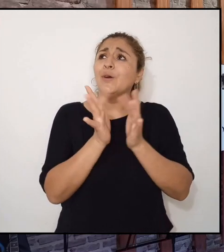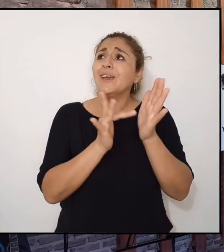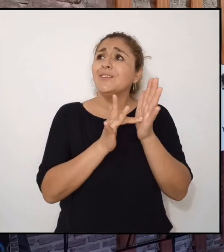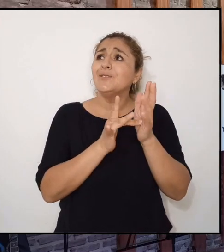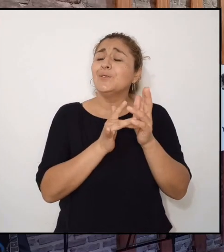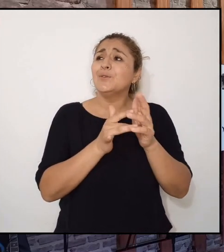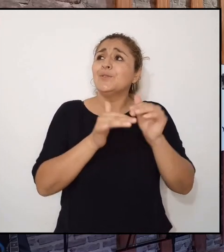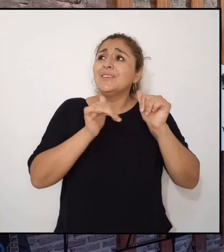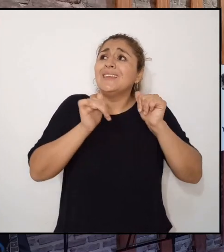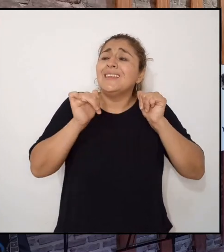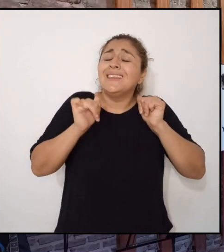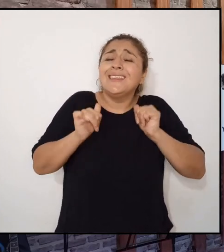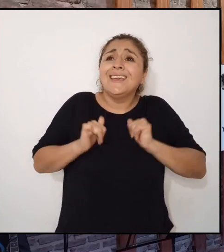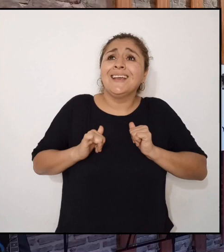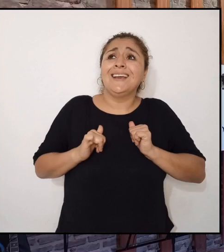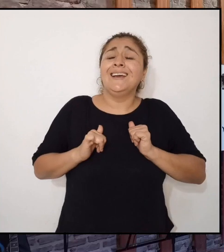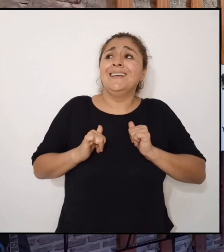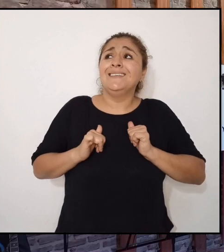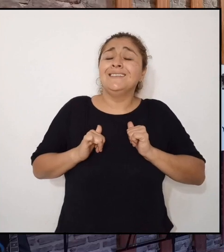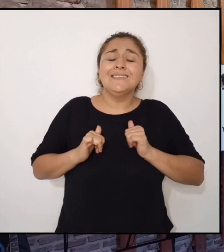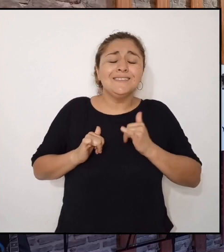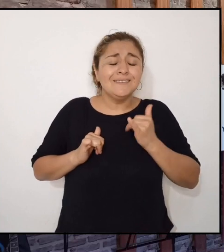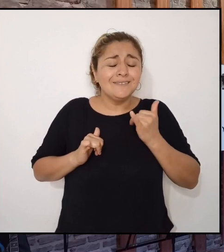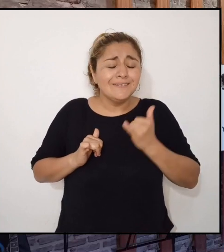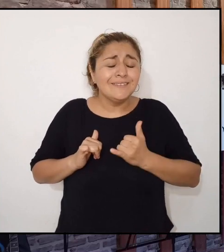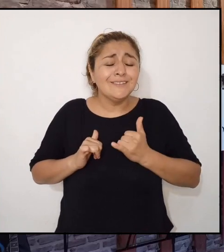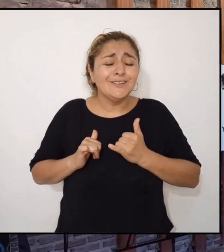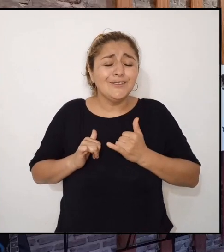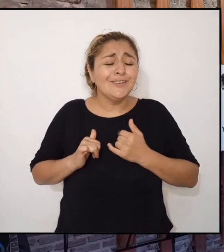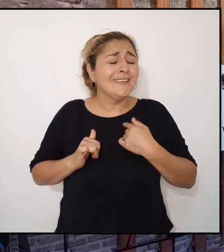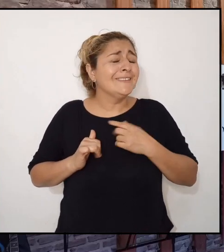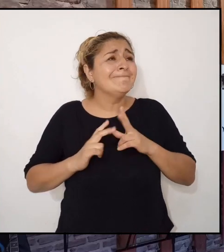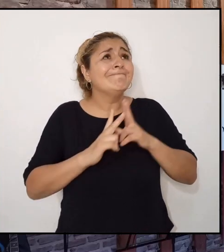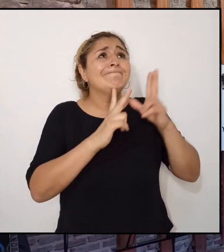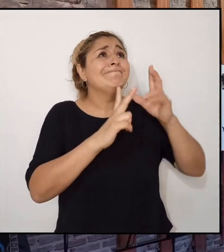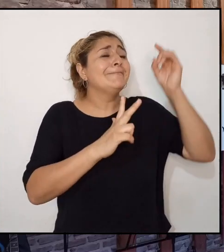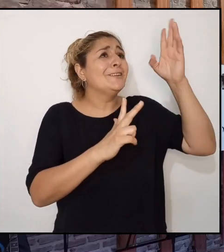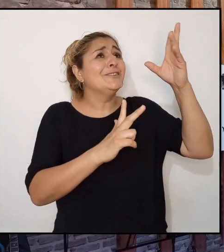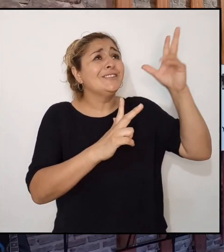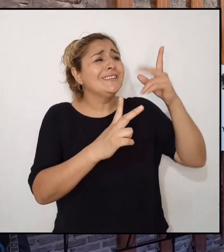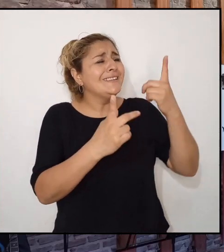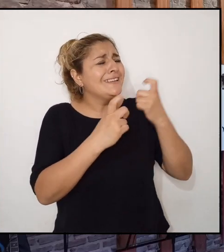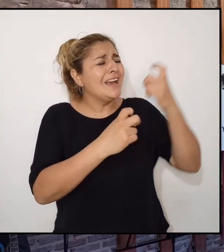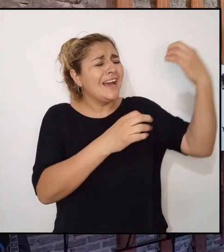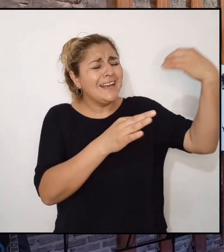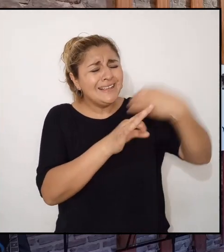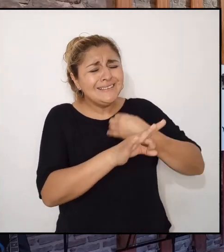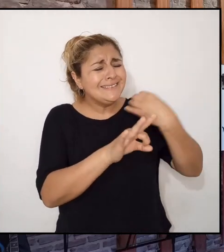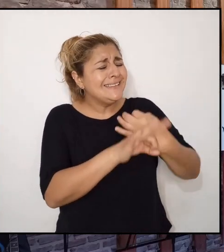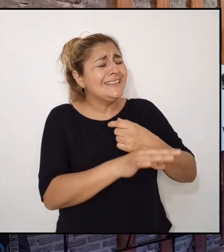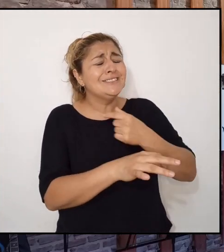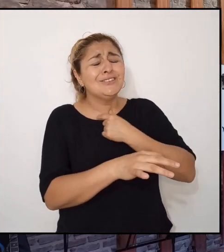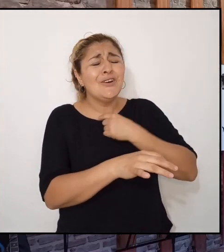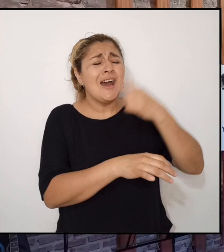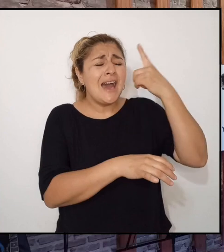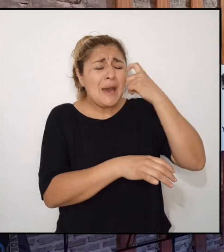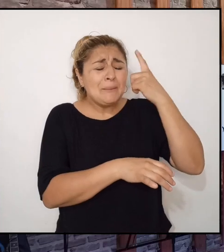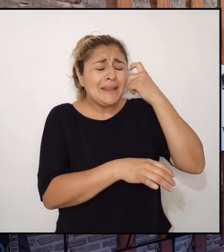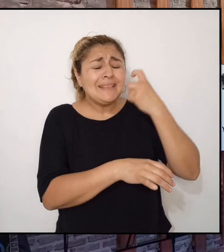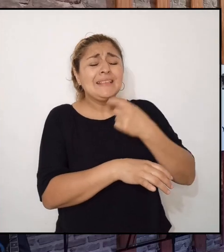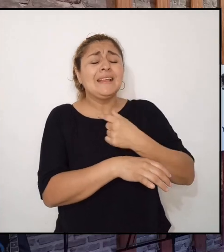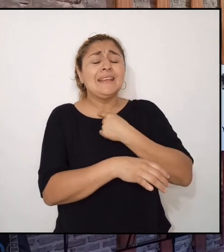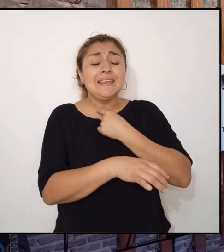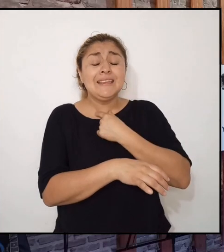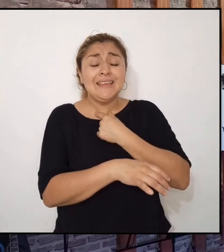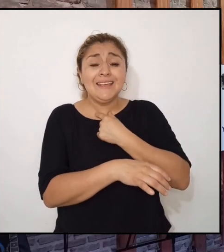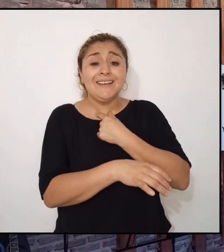Me dijo, bueno, Señor, enséñame. Quiero aprender. Y le habló en mi corazón. Y